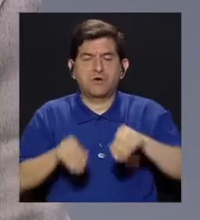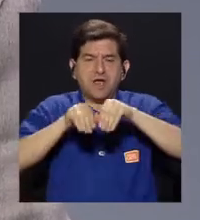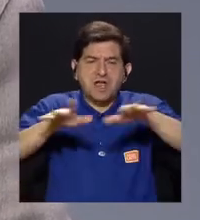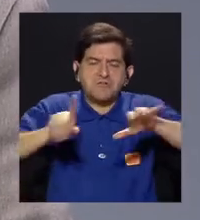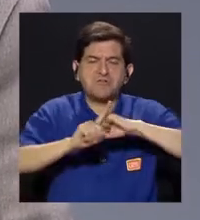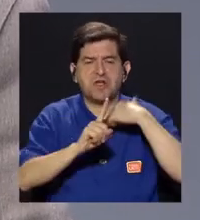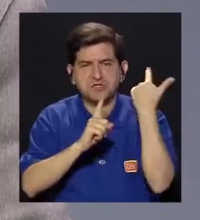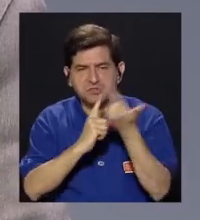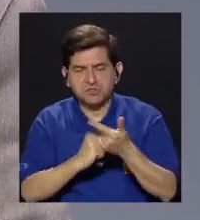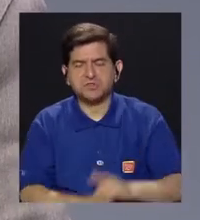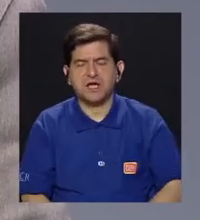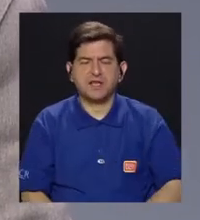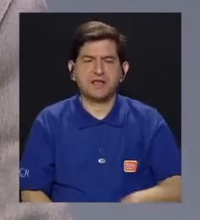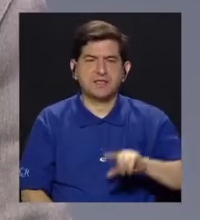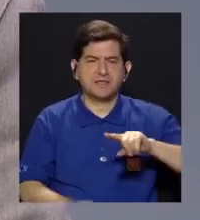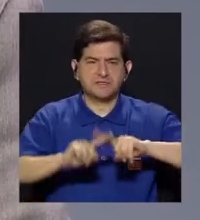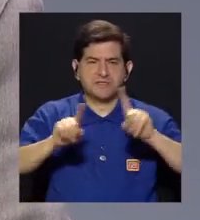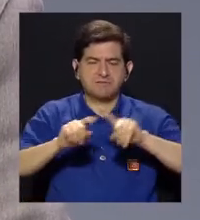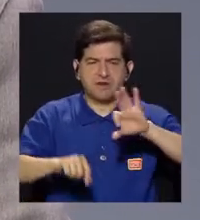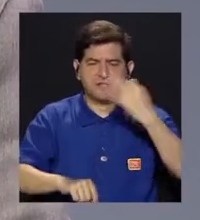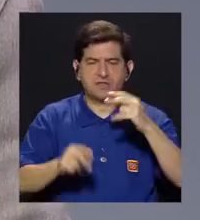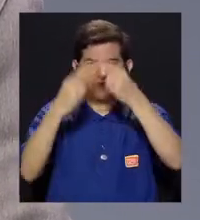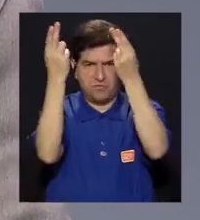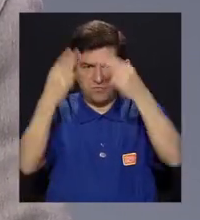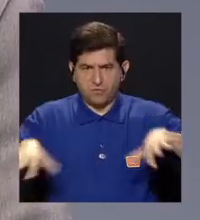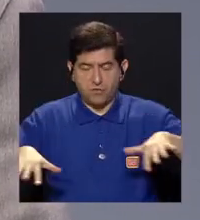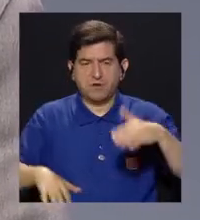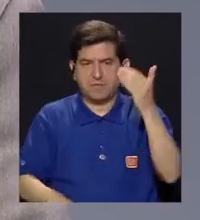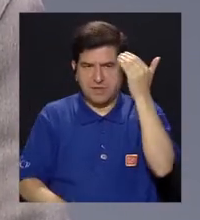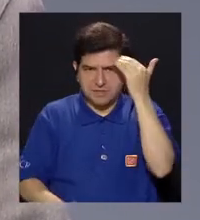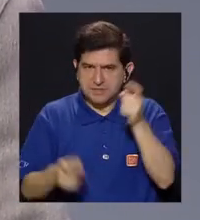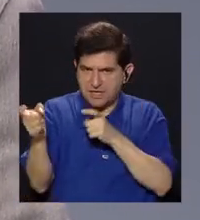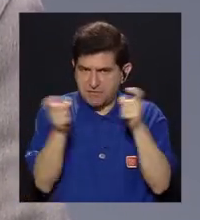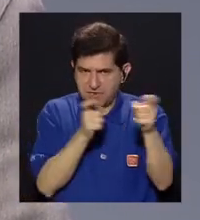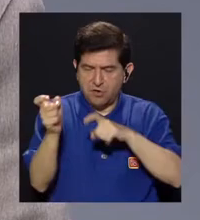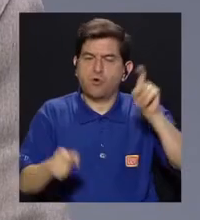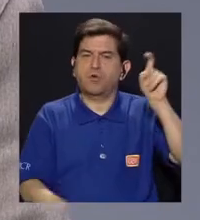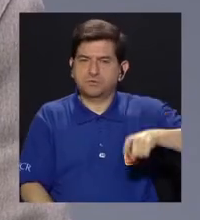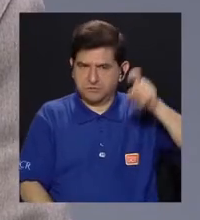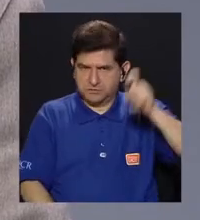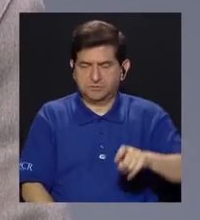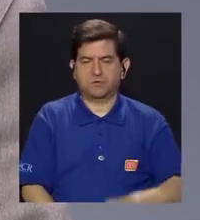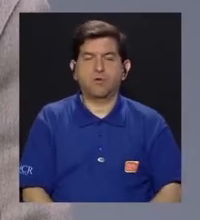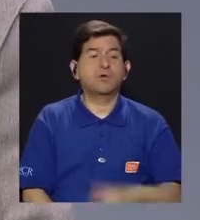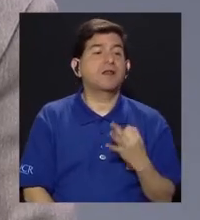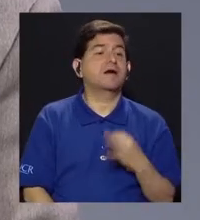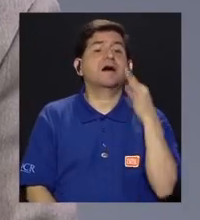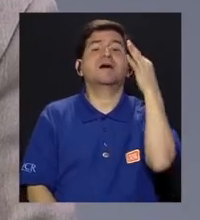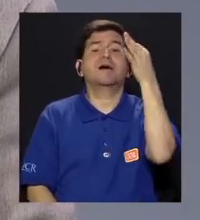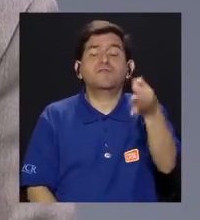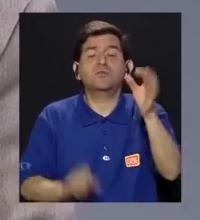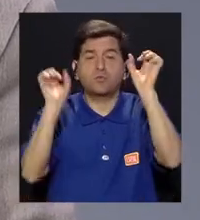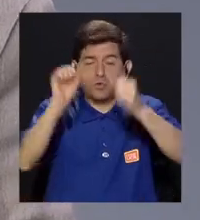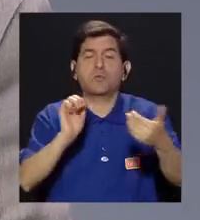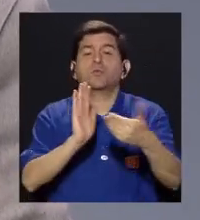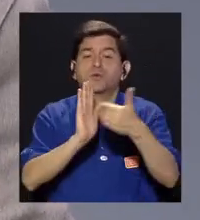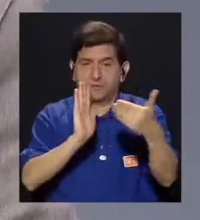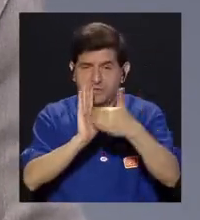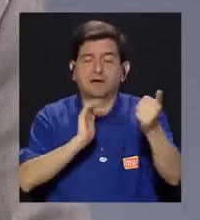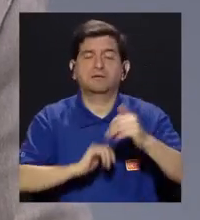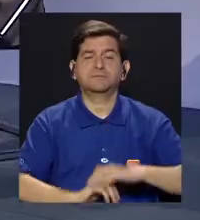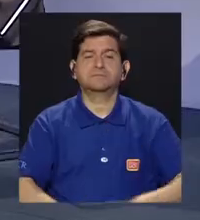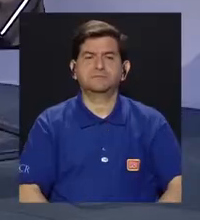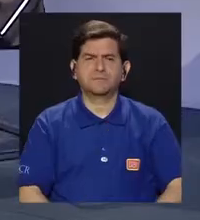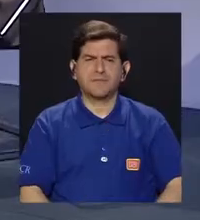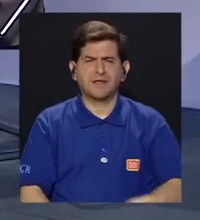sociales a los medios digitales y no sabemos que deberíamos estar en control sobre los mismos porque en un futuro esto podría afectarnos